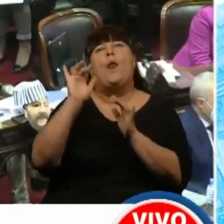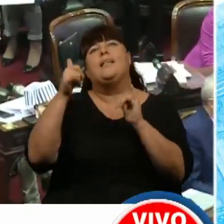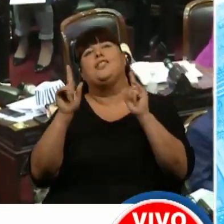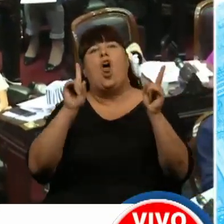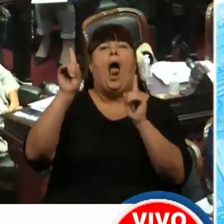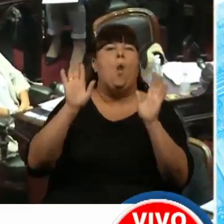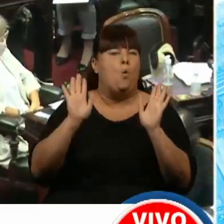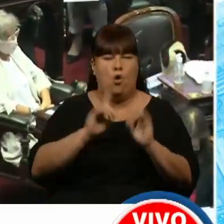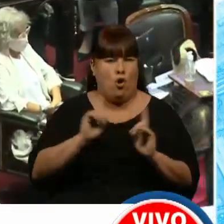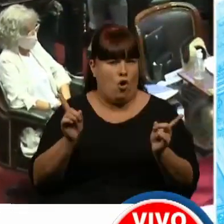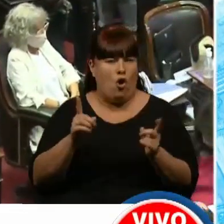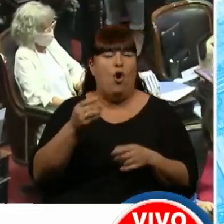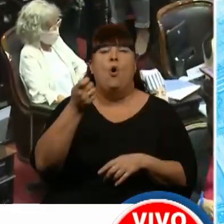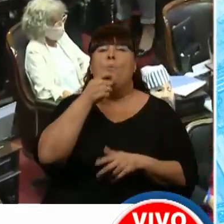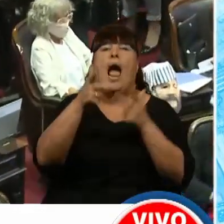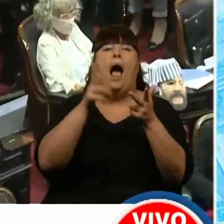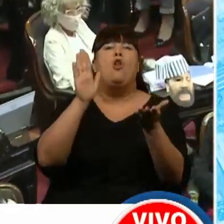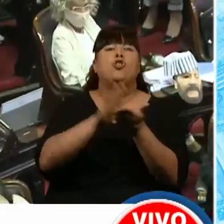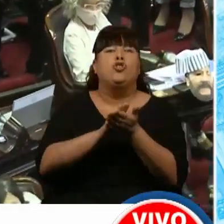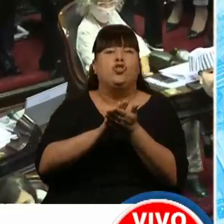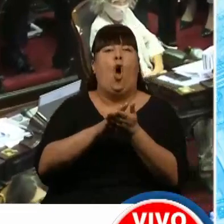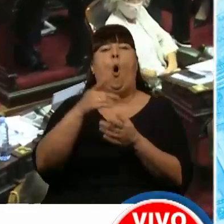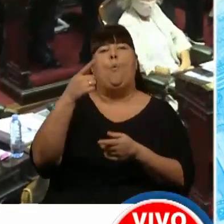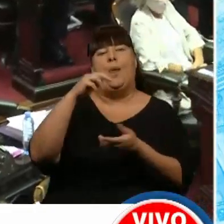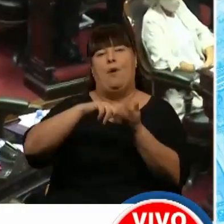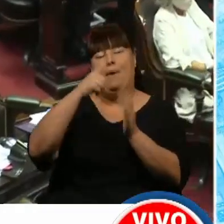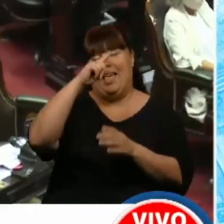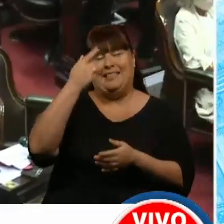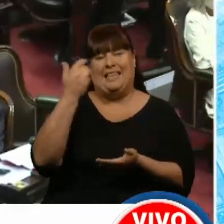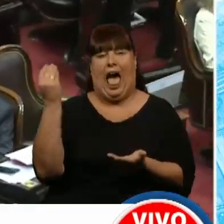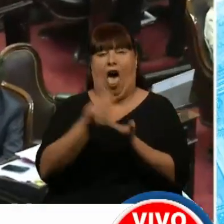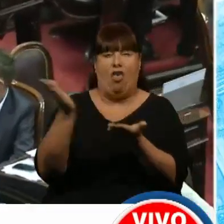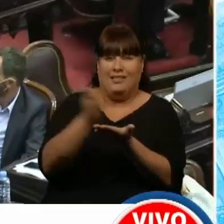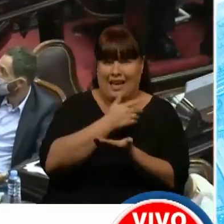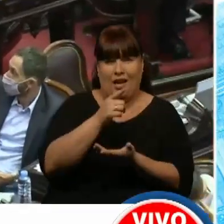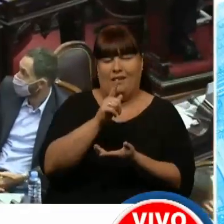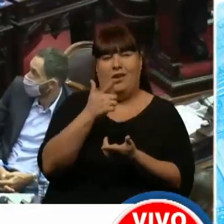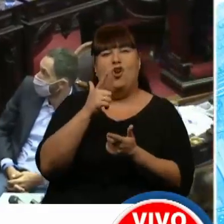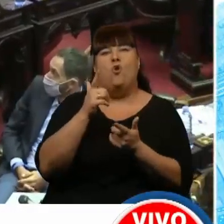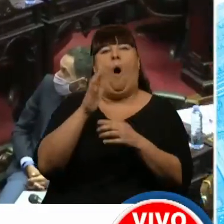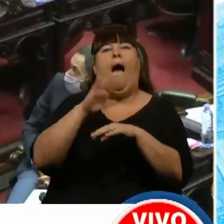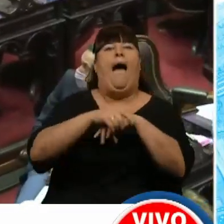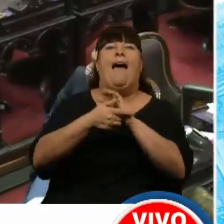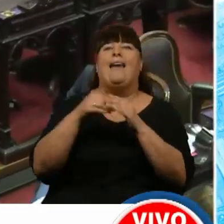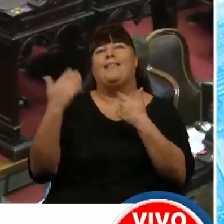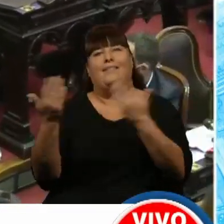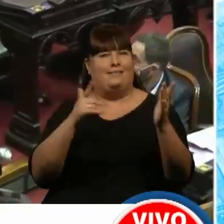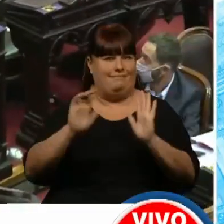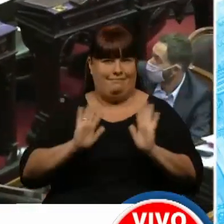relativos, porque cuando hablamos de terrorismo de Estado, no hay subjetividad.